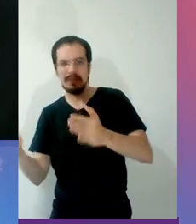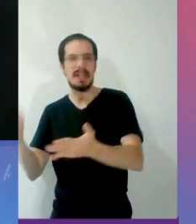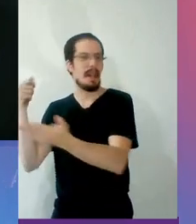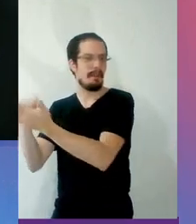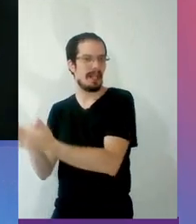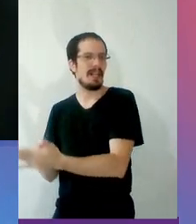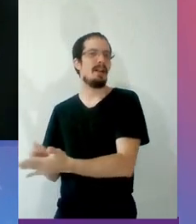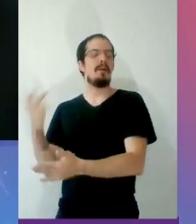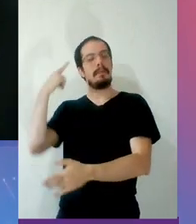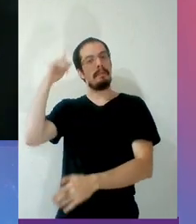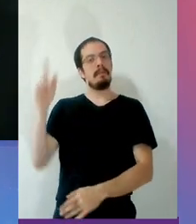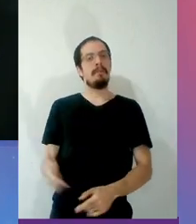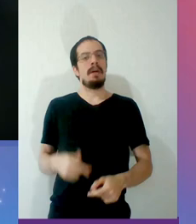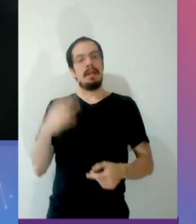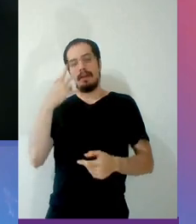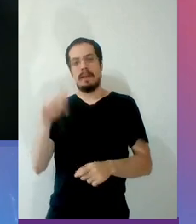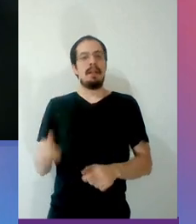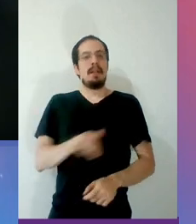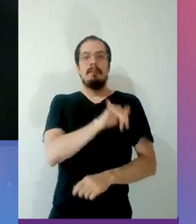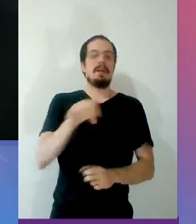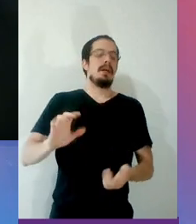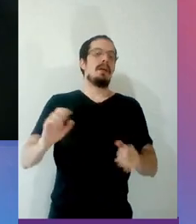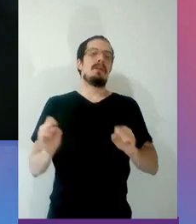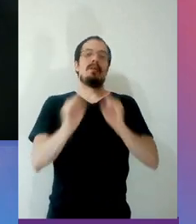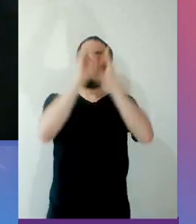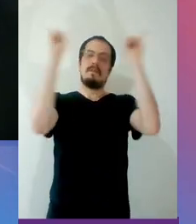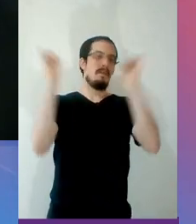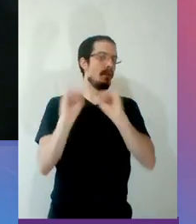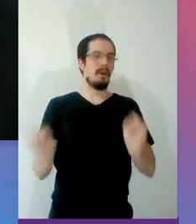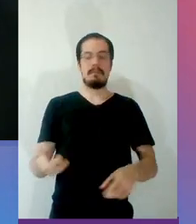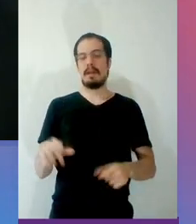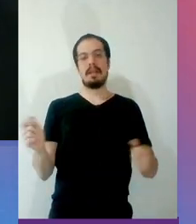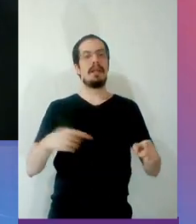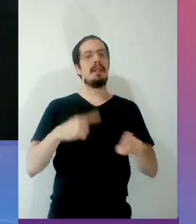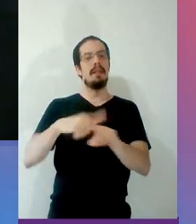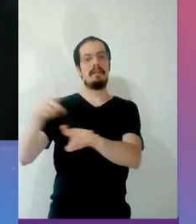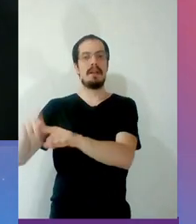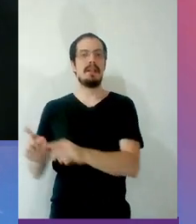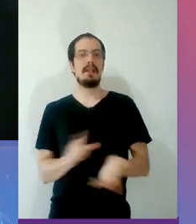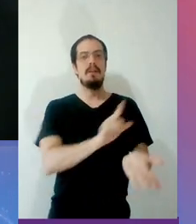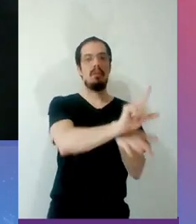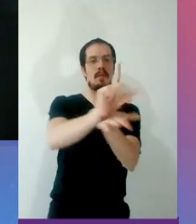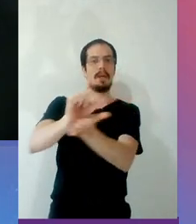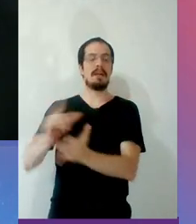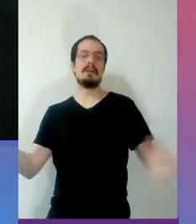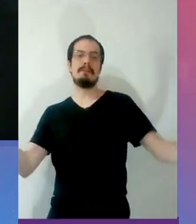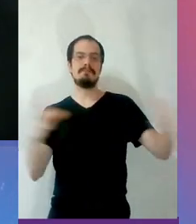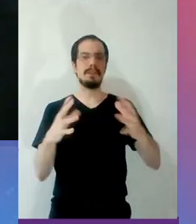y en todos los mecanismos intersectoriales locales para poder gatillar